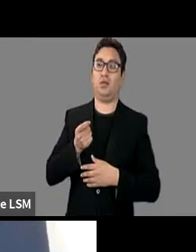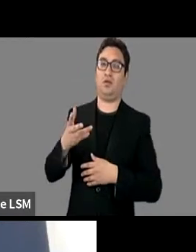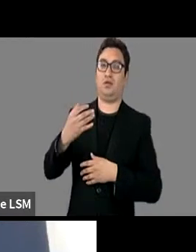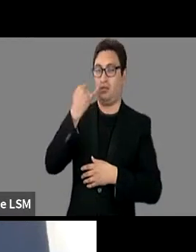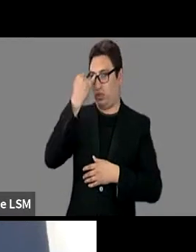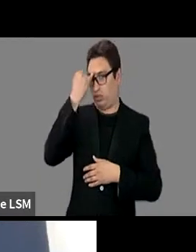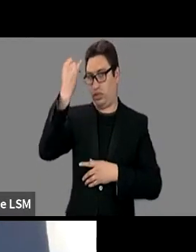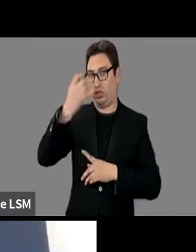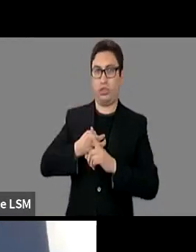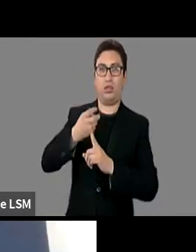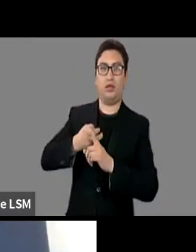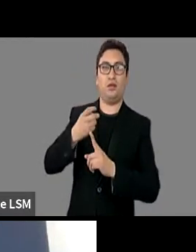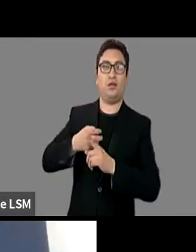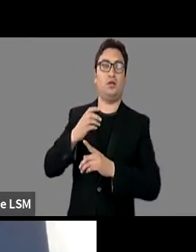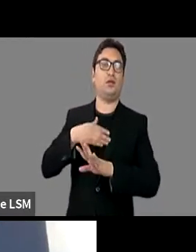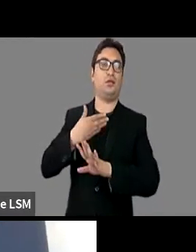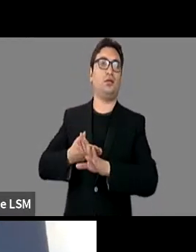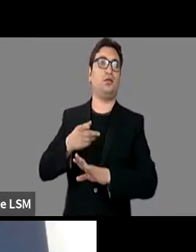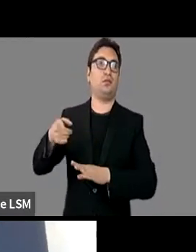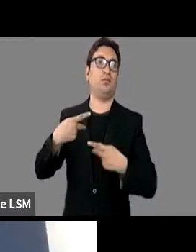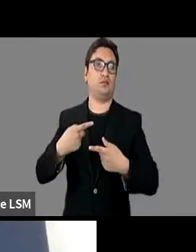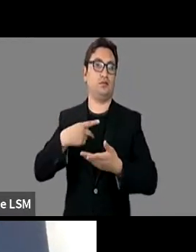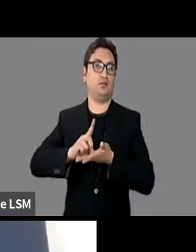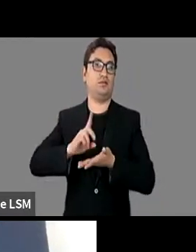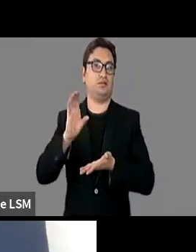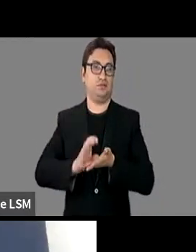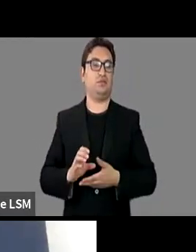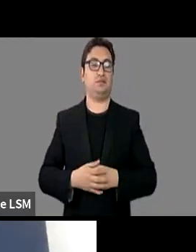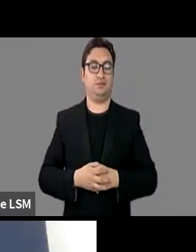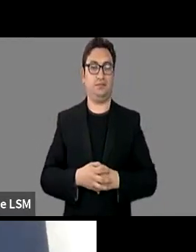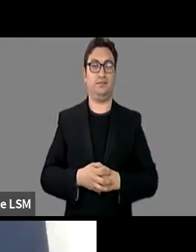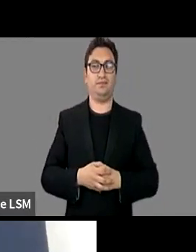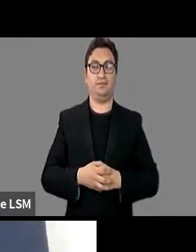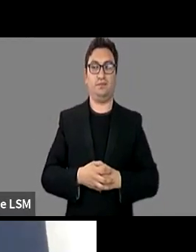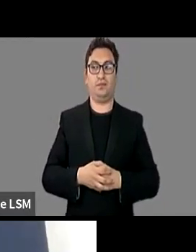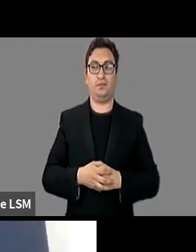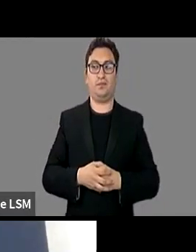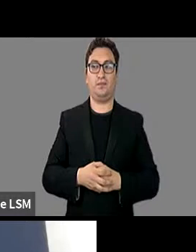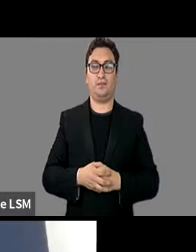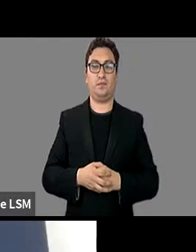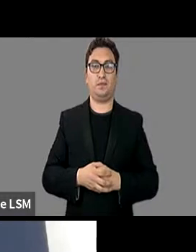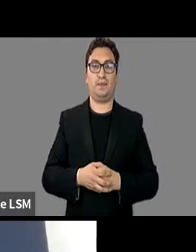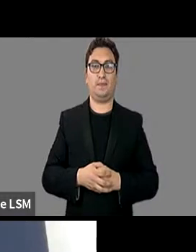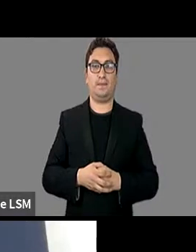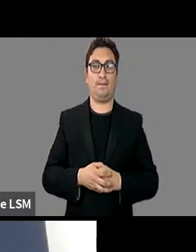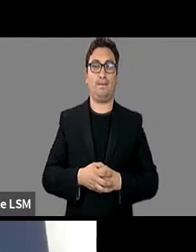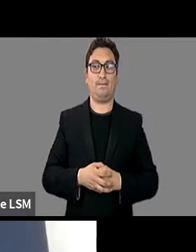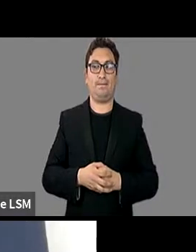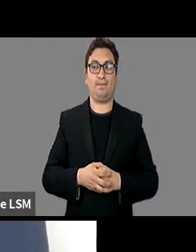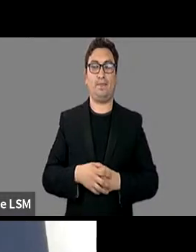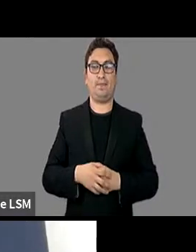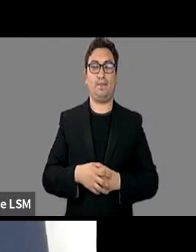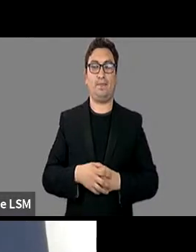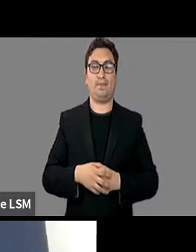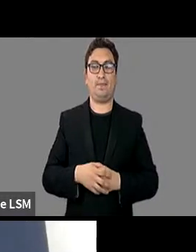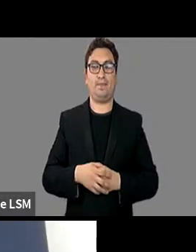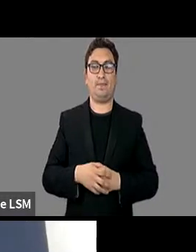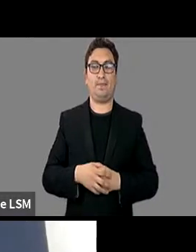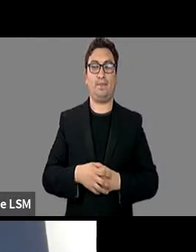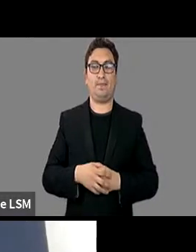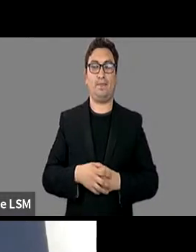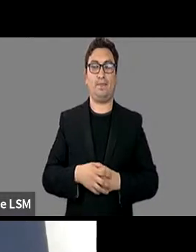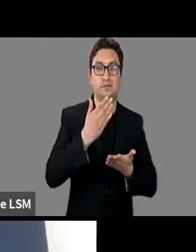la persona con discapacidad, y también en dónde está el acceso a la justicia de las víctimas con